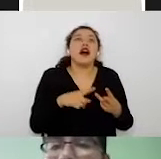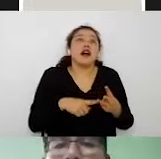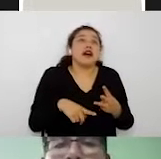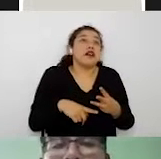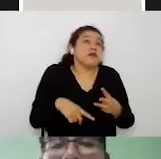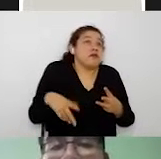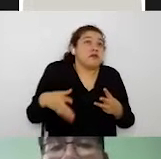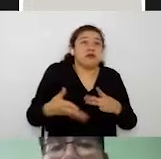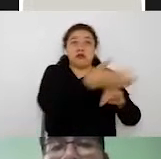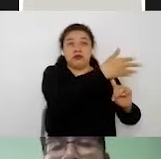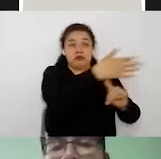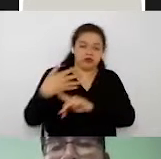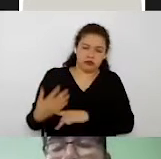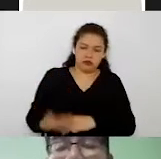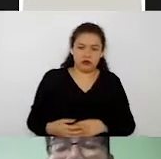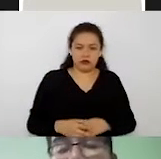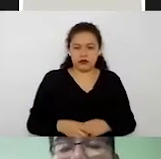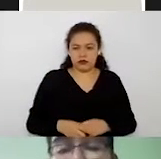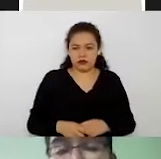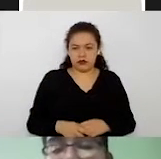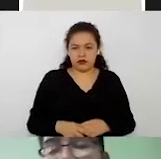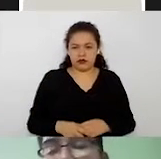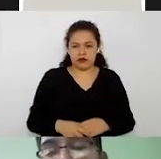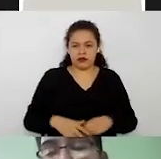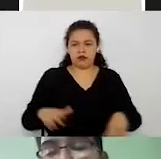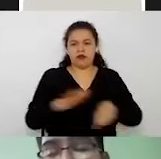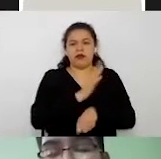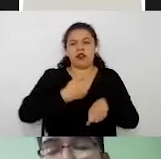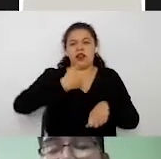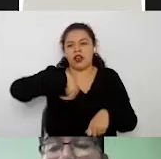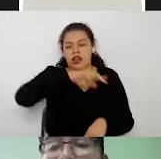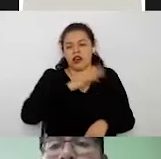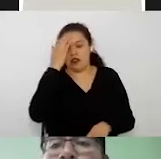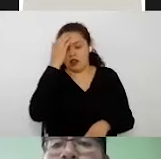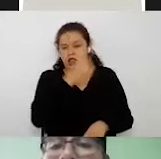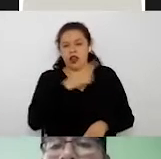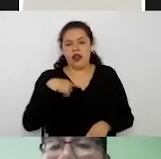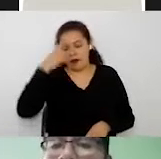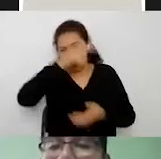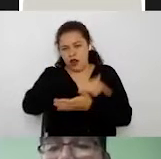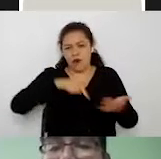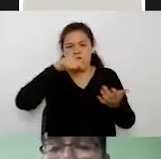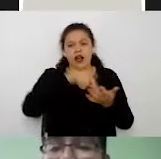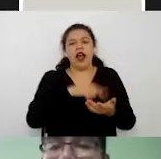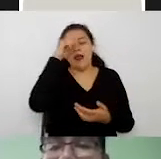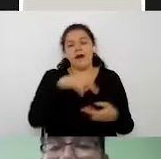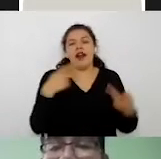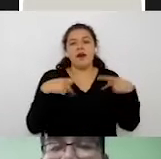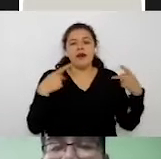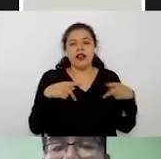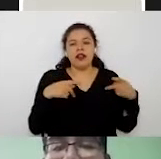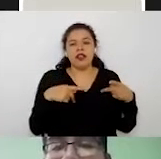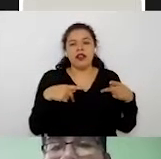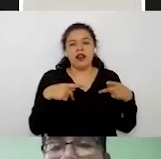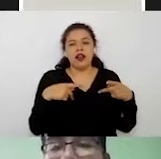una ambulancia, porque necesitamos conocer tanto nuestra ubicación como a dónde se van a llevar a la persona